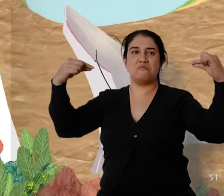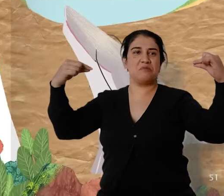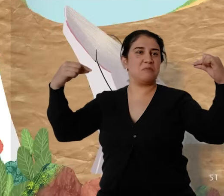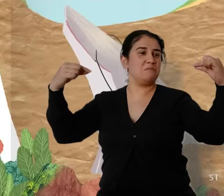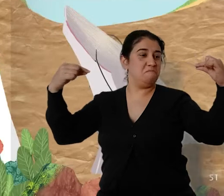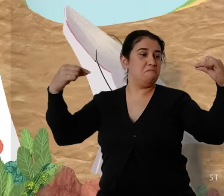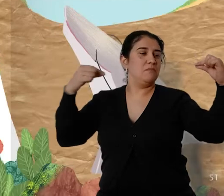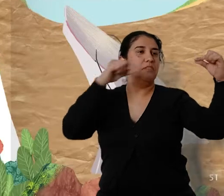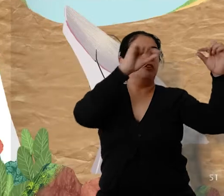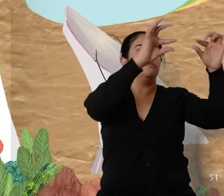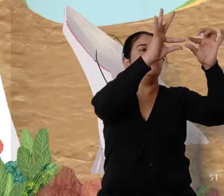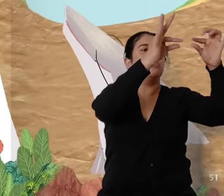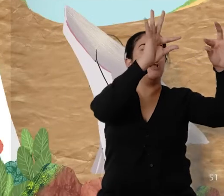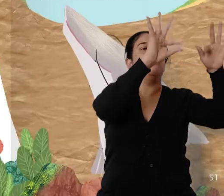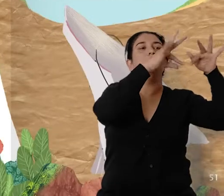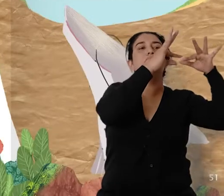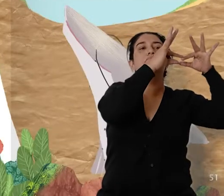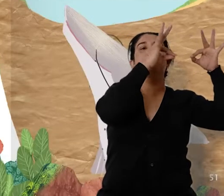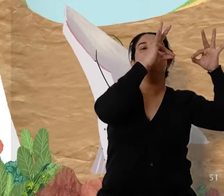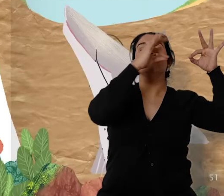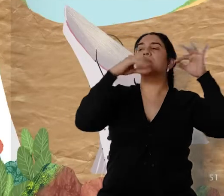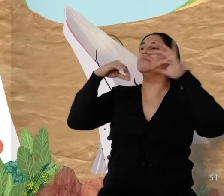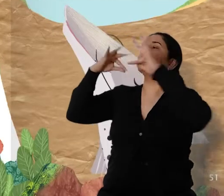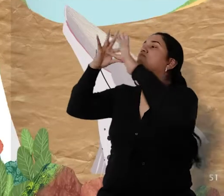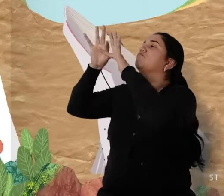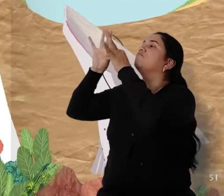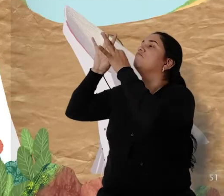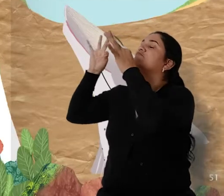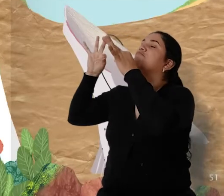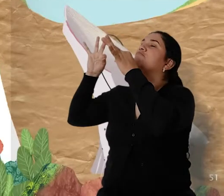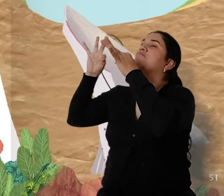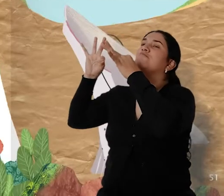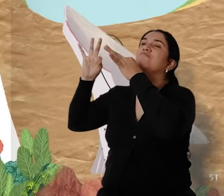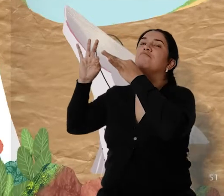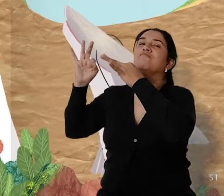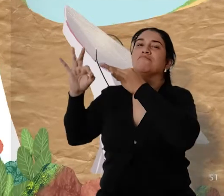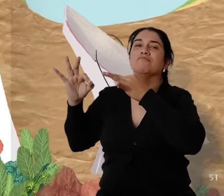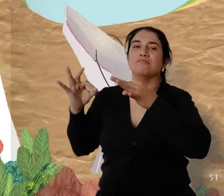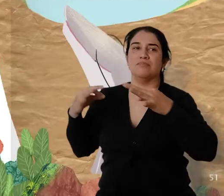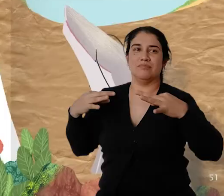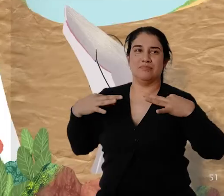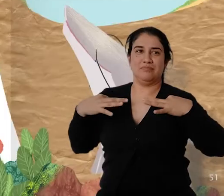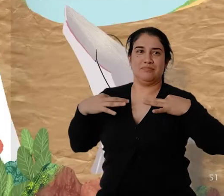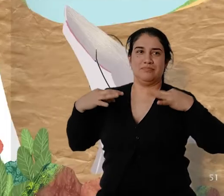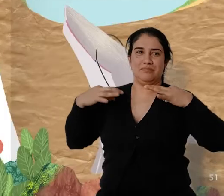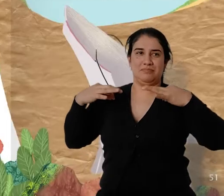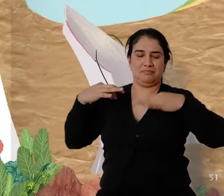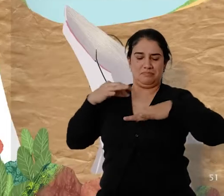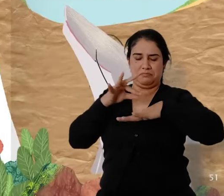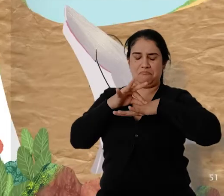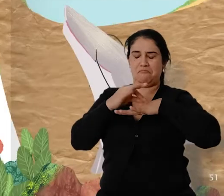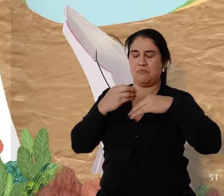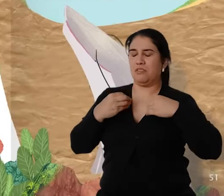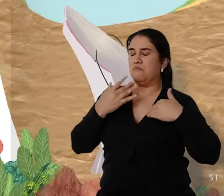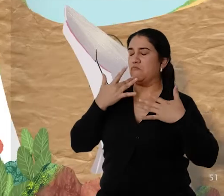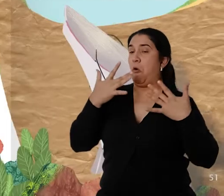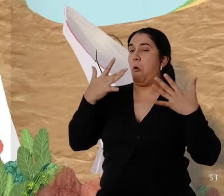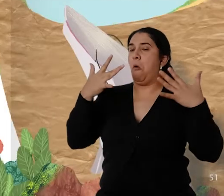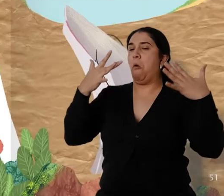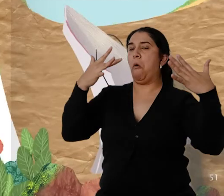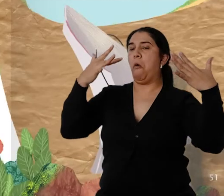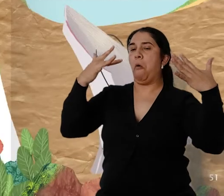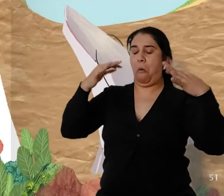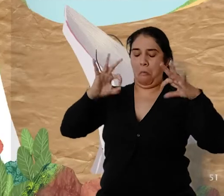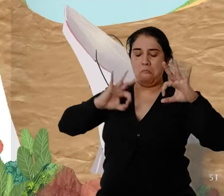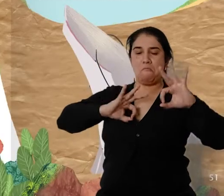y del extremo de sus grandes bigotes prendió los cordones de la espada. Como la piel del surubí es muy bonita y